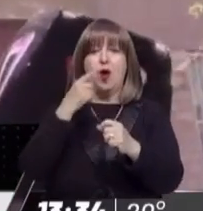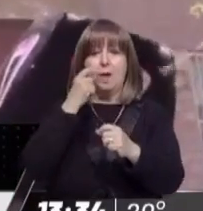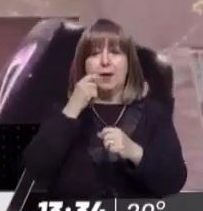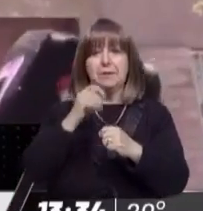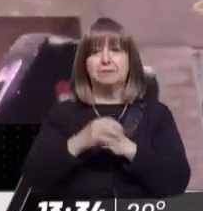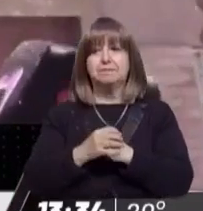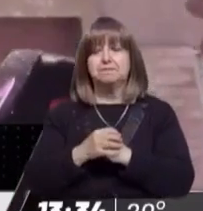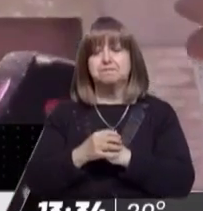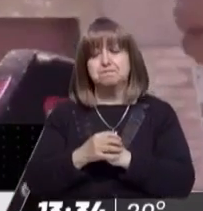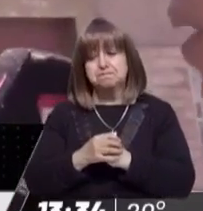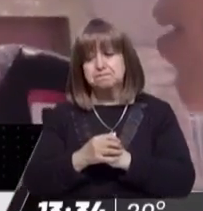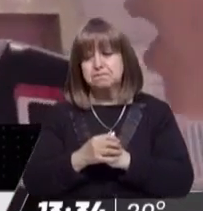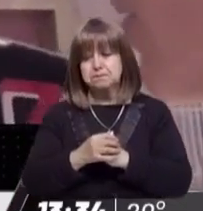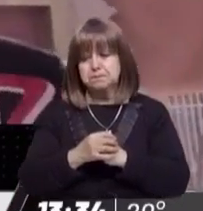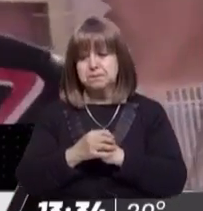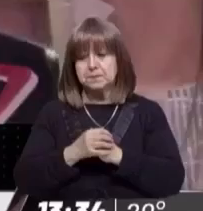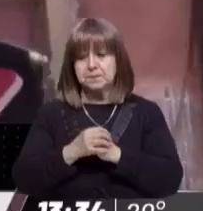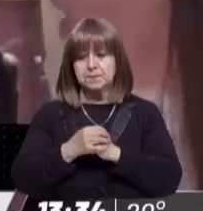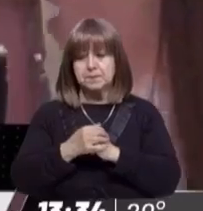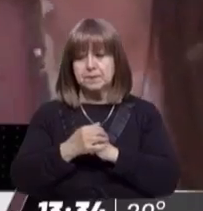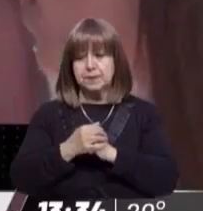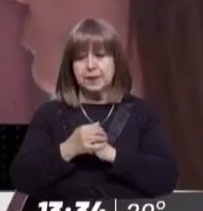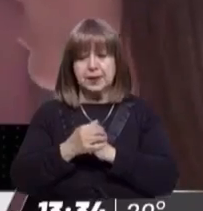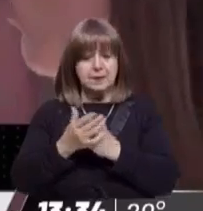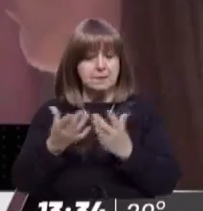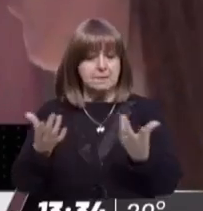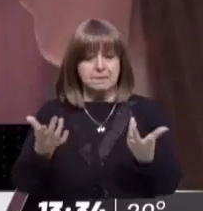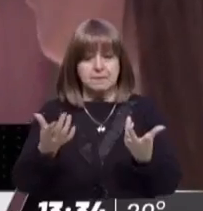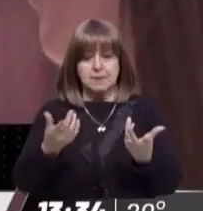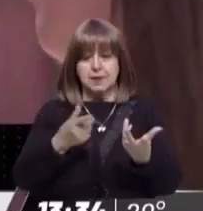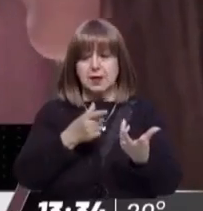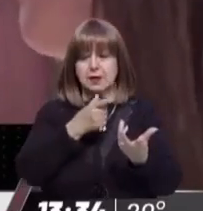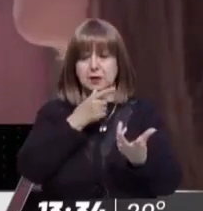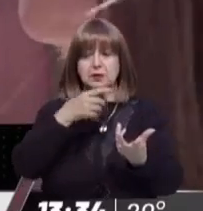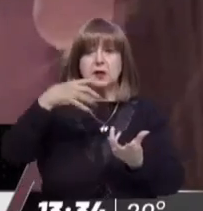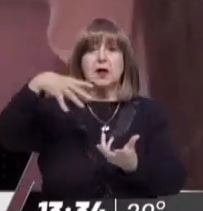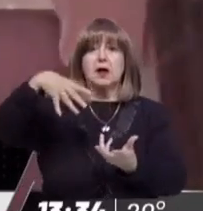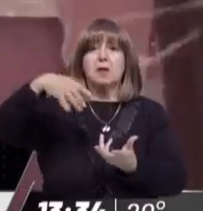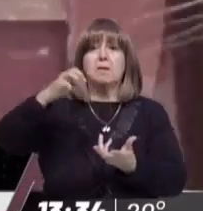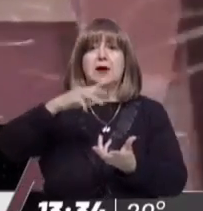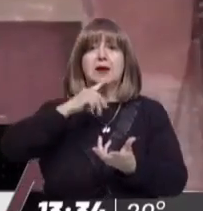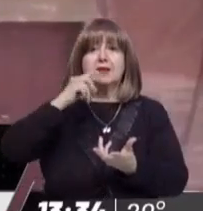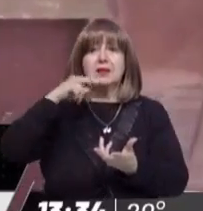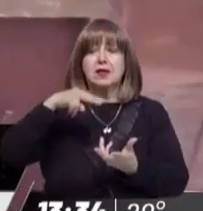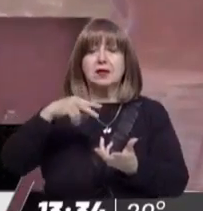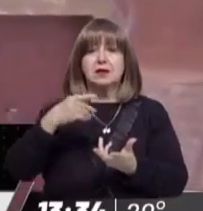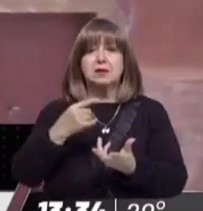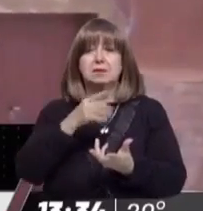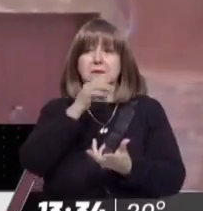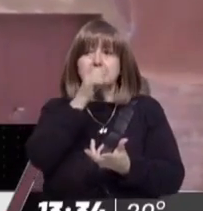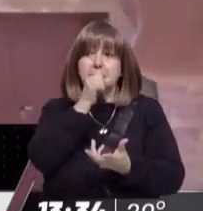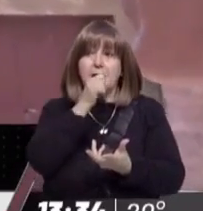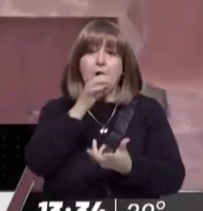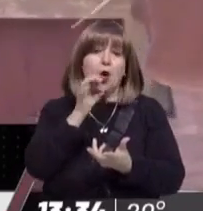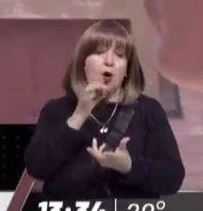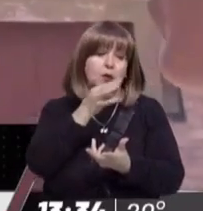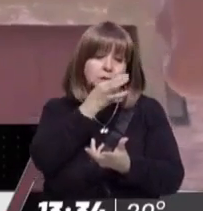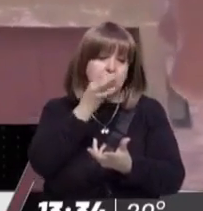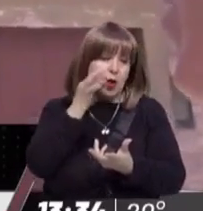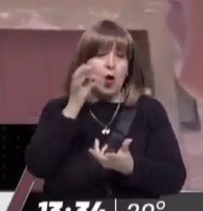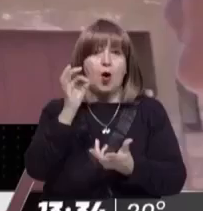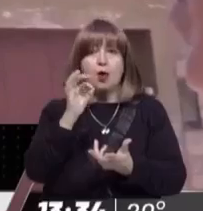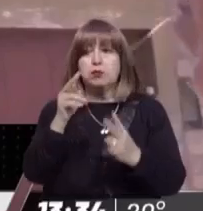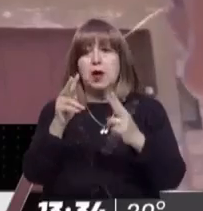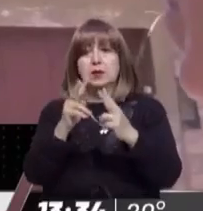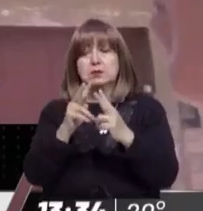que realmente Mart percib lo que pasaba o con que es muy reservado Es que yo creo que nadie se lo esperaba nadie nadie ni Martín la